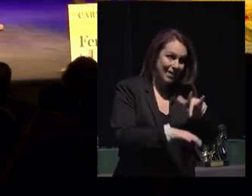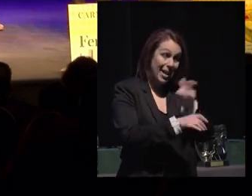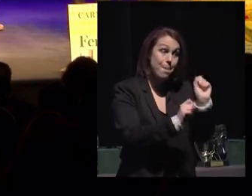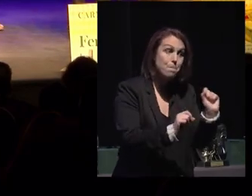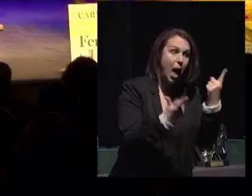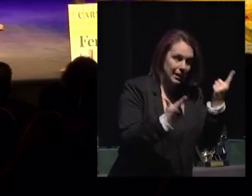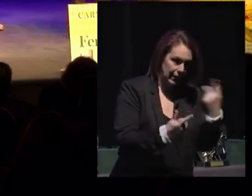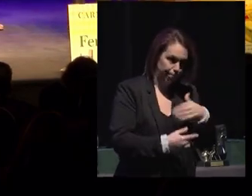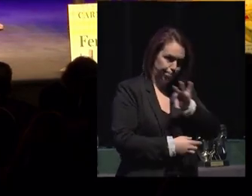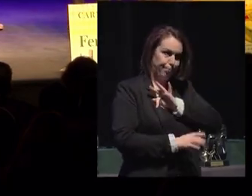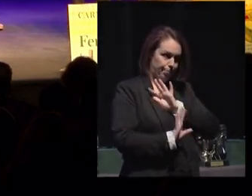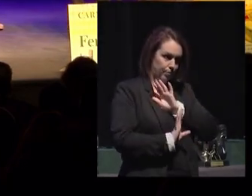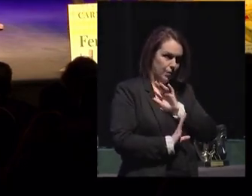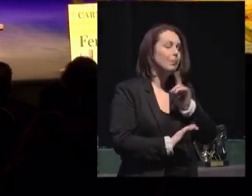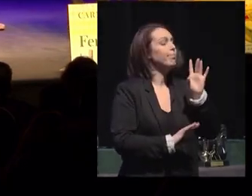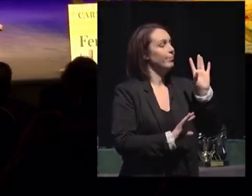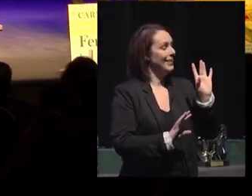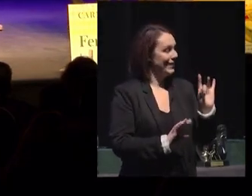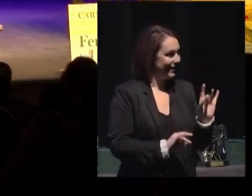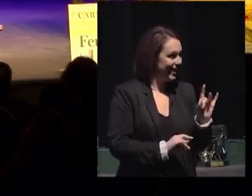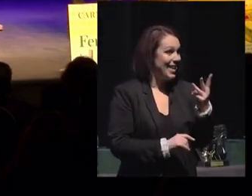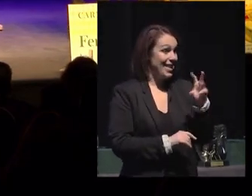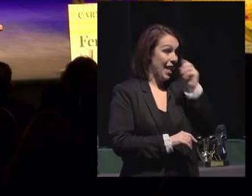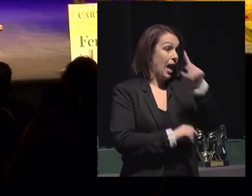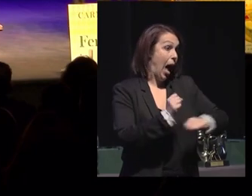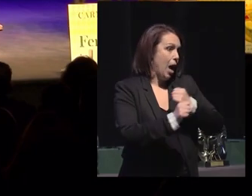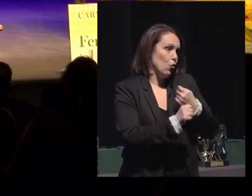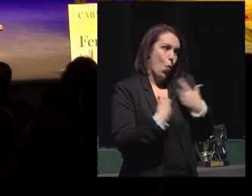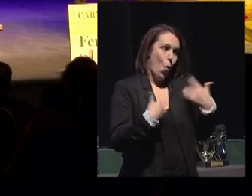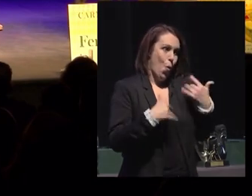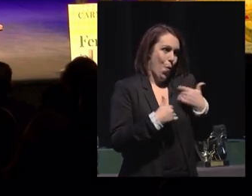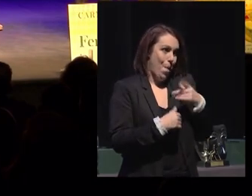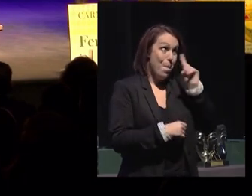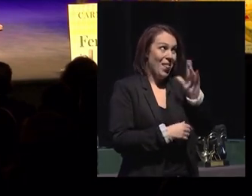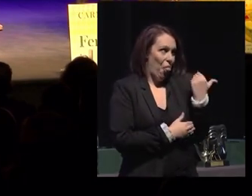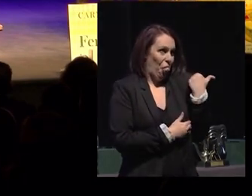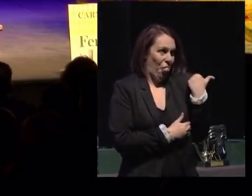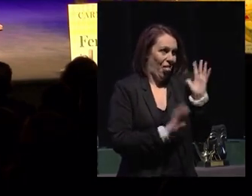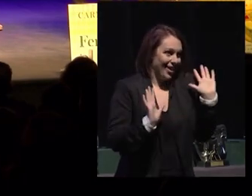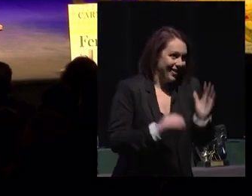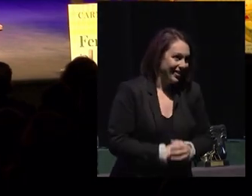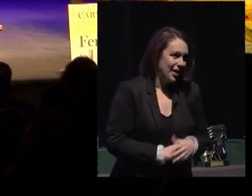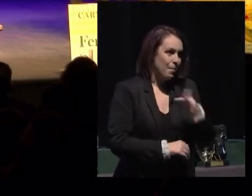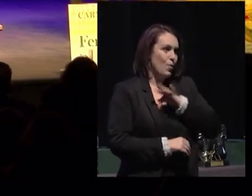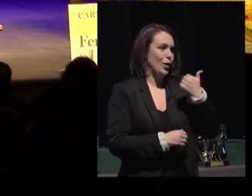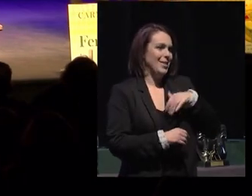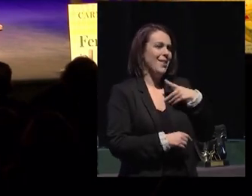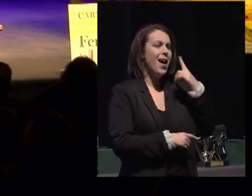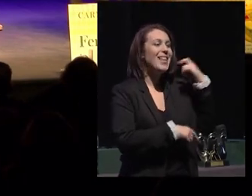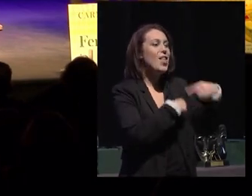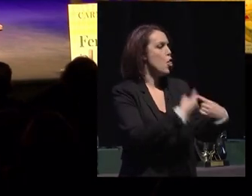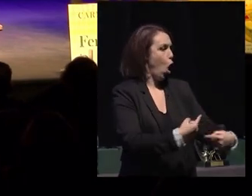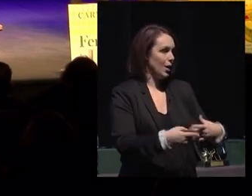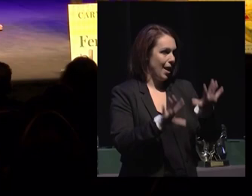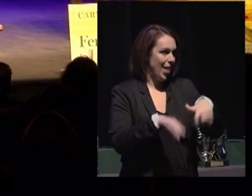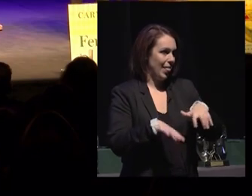con la sociedad, digamos, ¿no? Así es, ya 30 años, se dice pronto. Es uno de los premios ya con más tradición del Carnaval